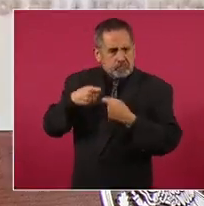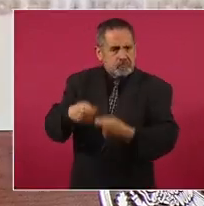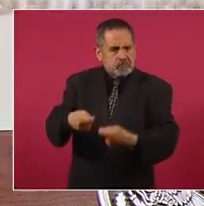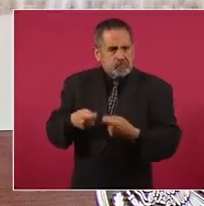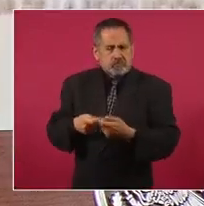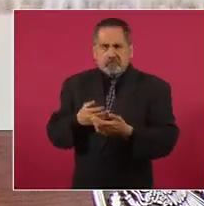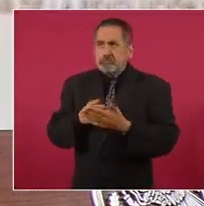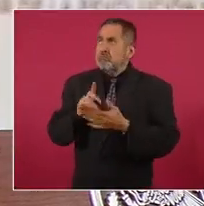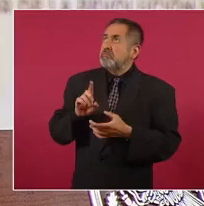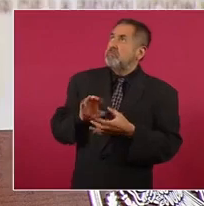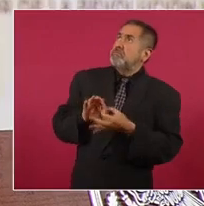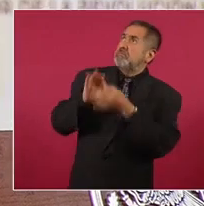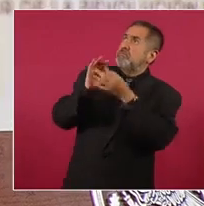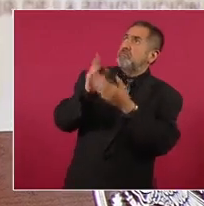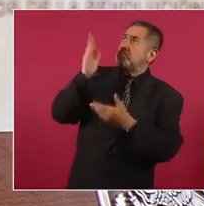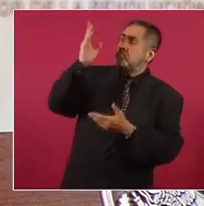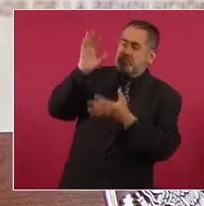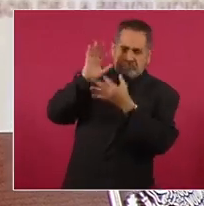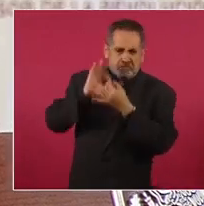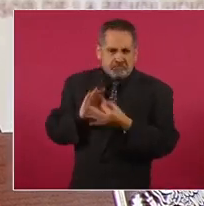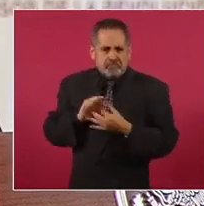morales, espirituales.